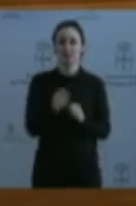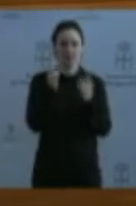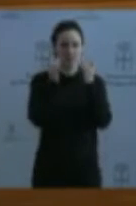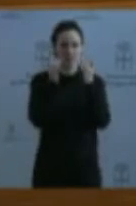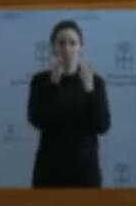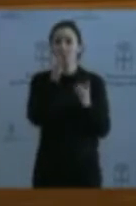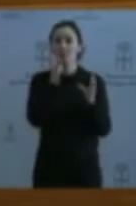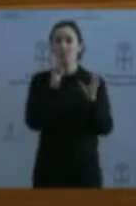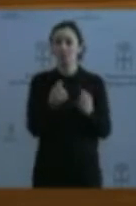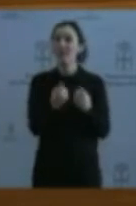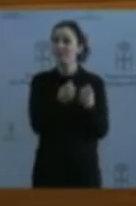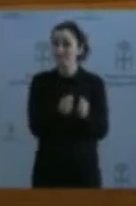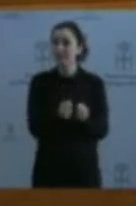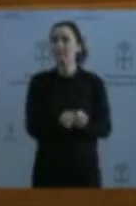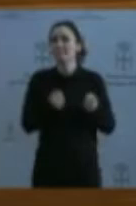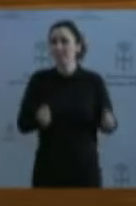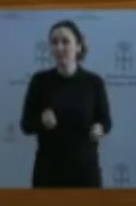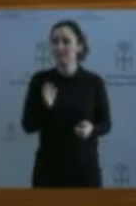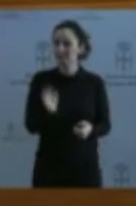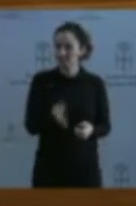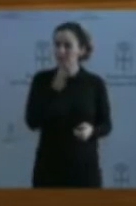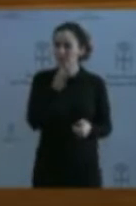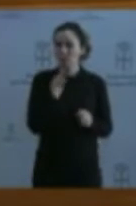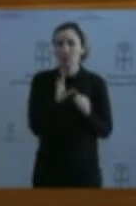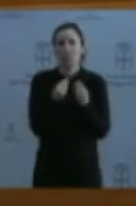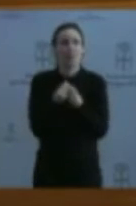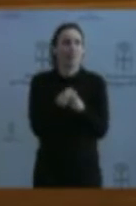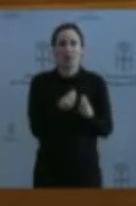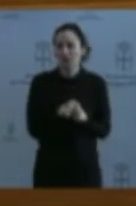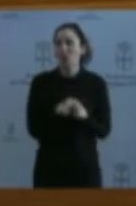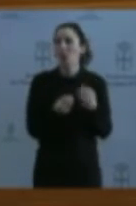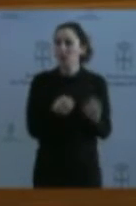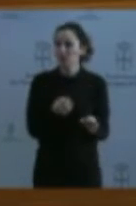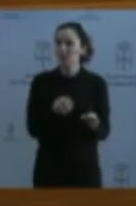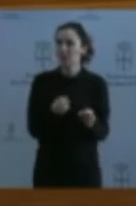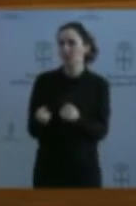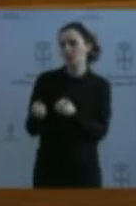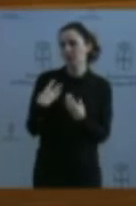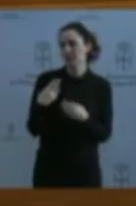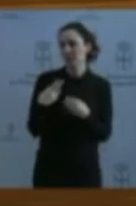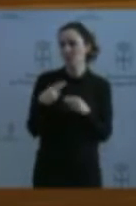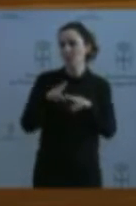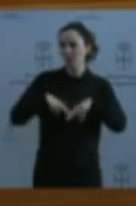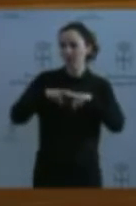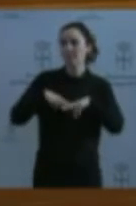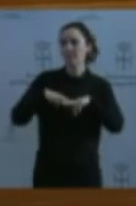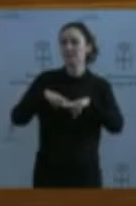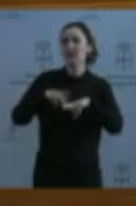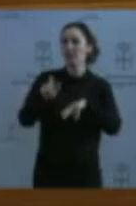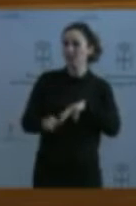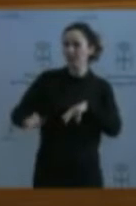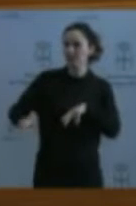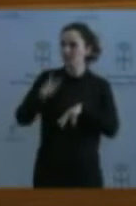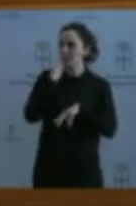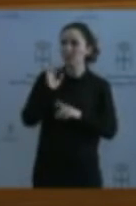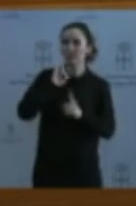porque están muy hacinados. Eso nos lo confirmaron los investigadores cuando les llamamos preocupados por este tema, pero